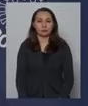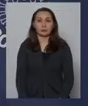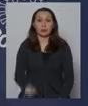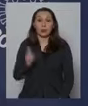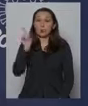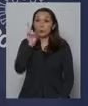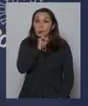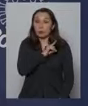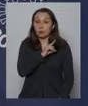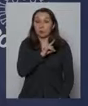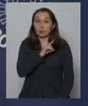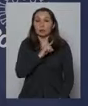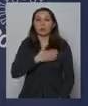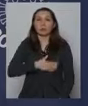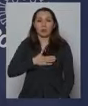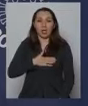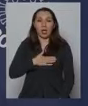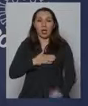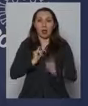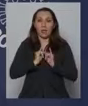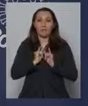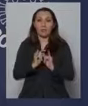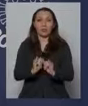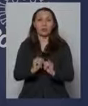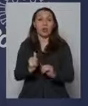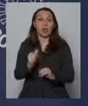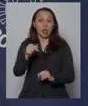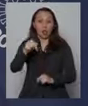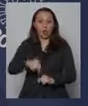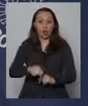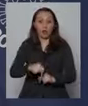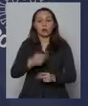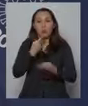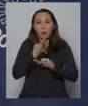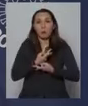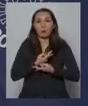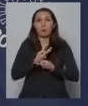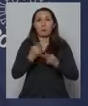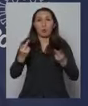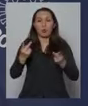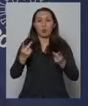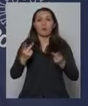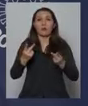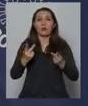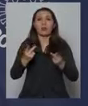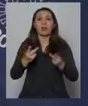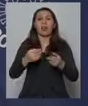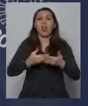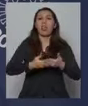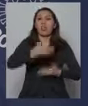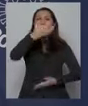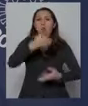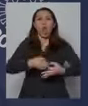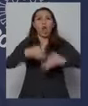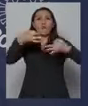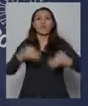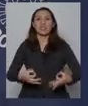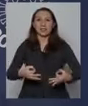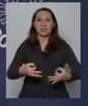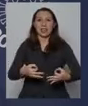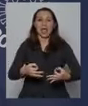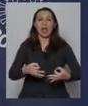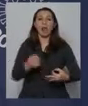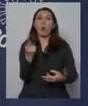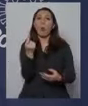Por último, quiero informar que el día de hoy hemos publicado en el diario oficial